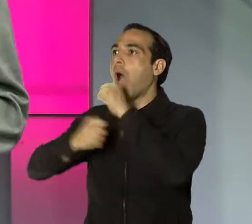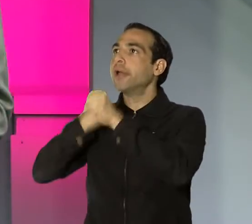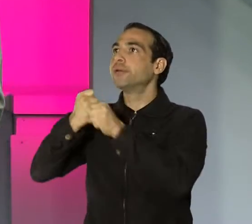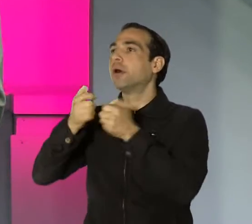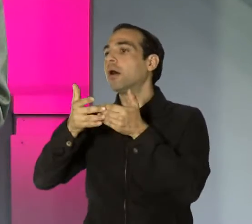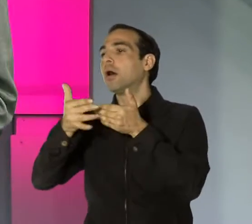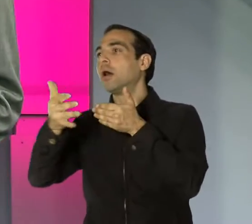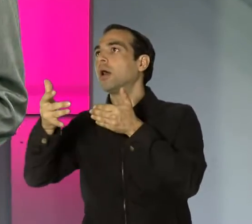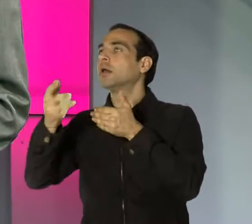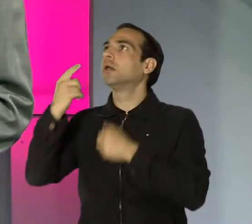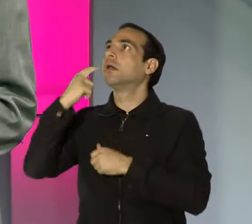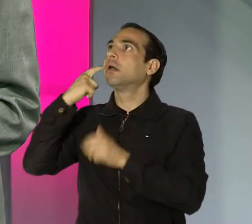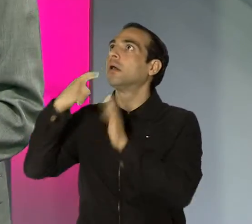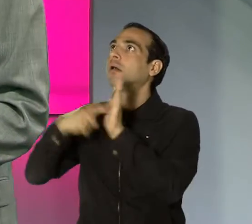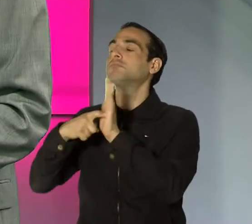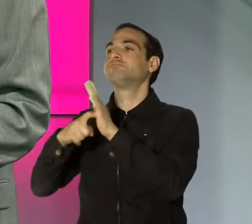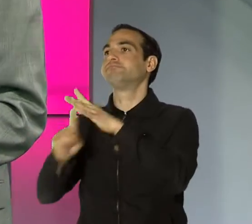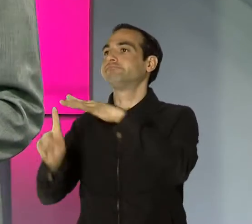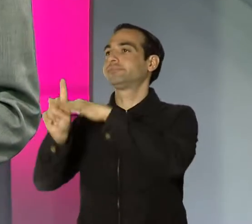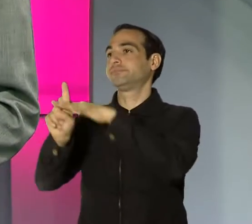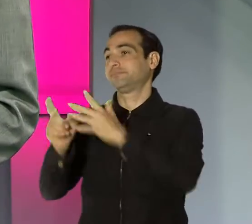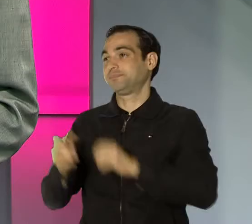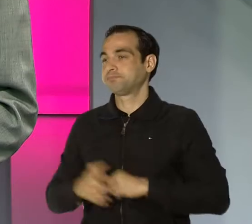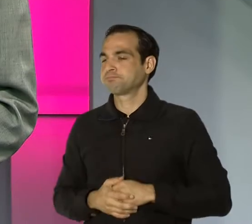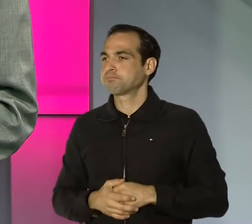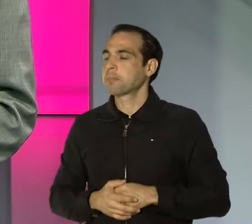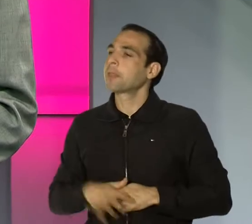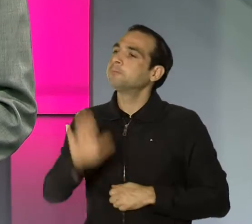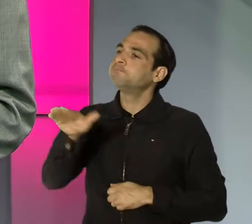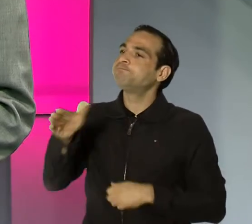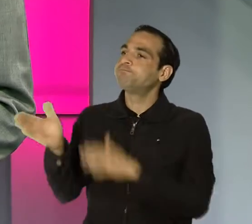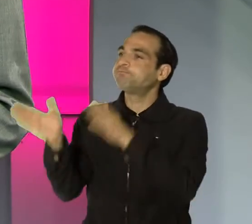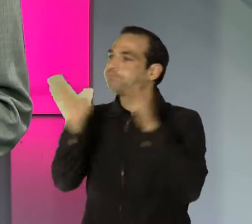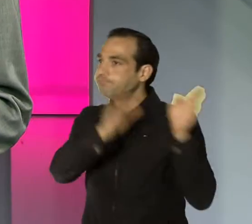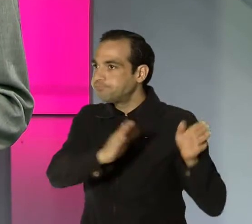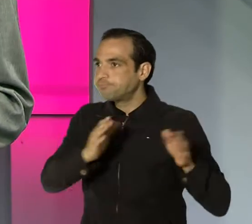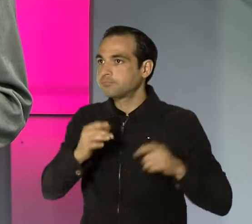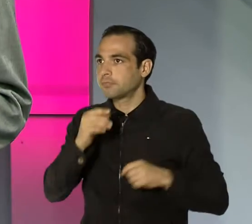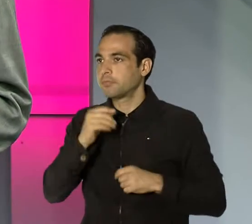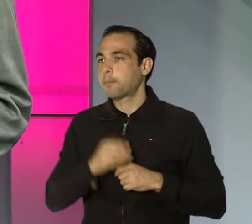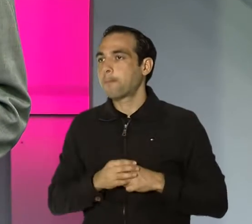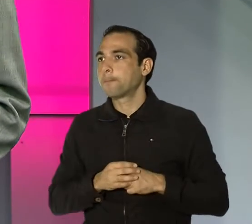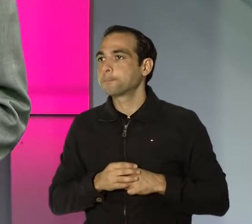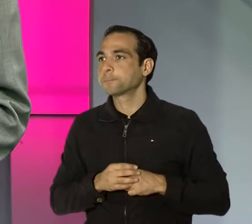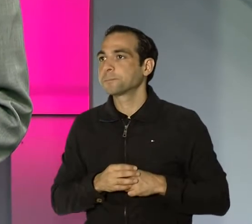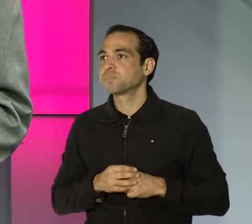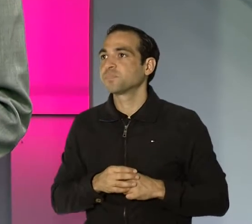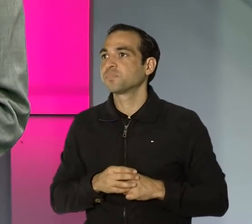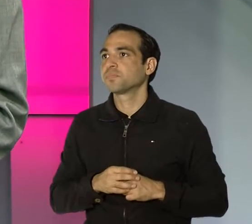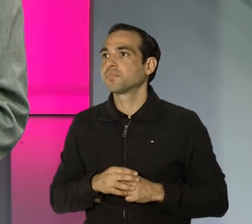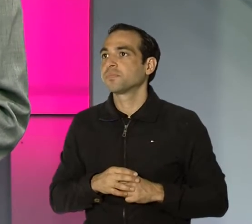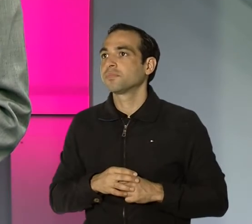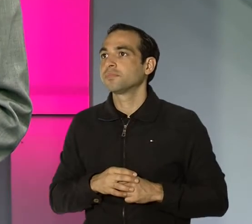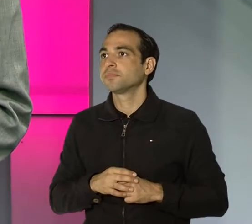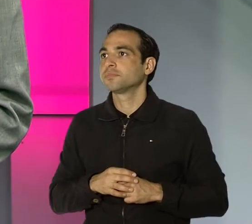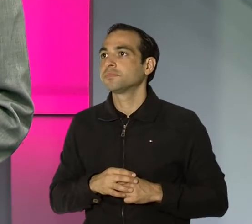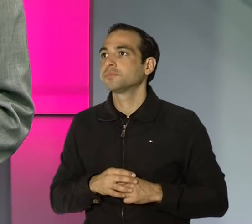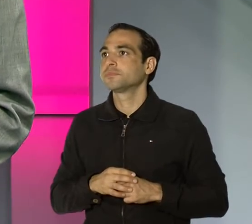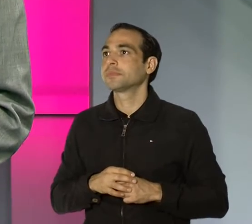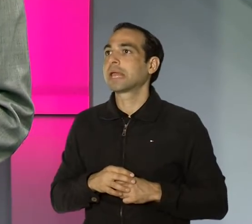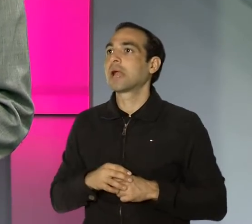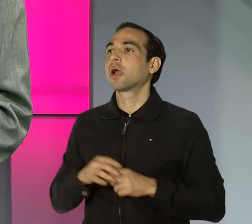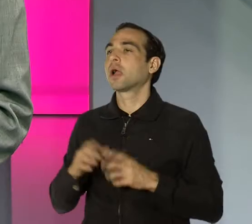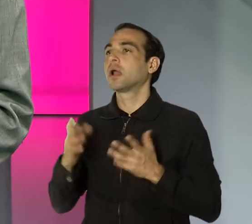del tema, la actualidad ahora mismo, ¿cómo se presta para la adquisición de residencias, de que sea su primera